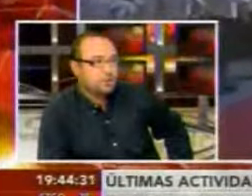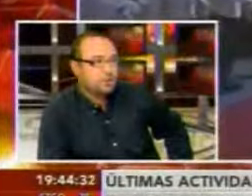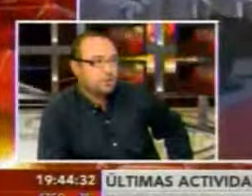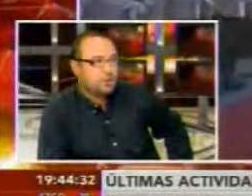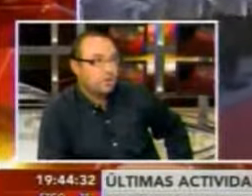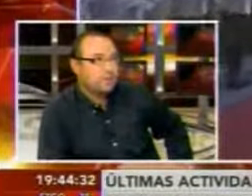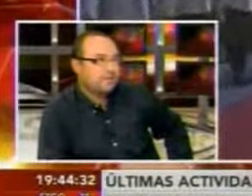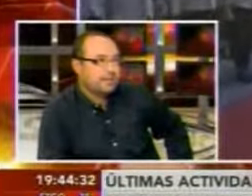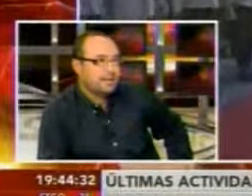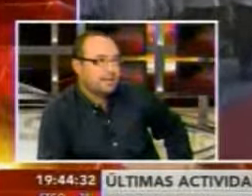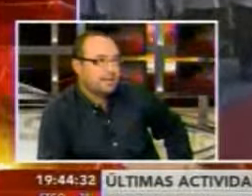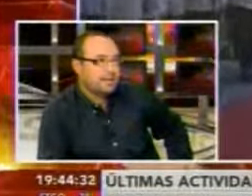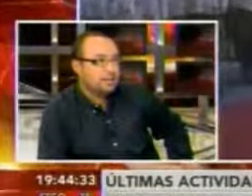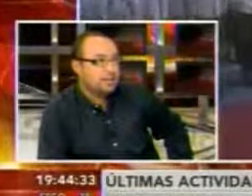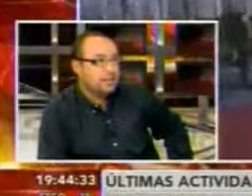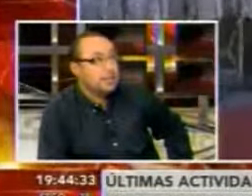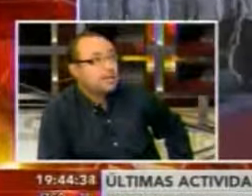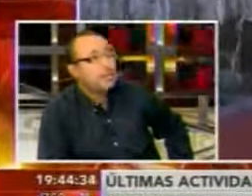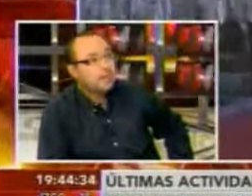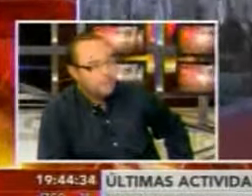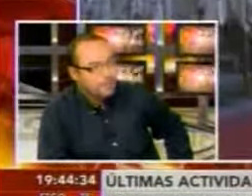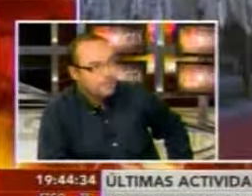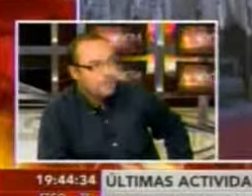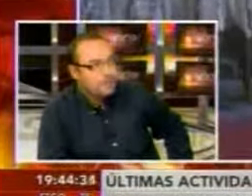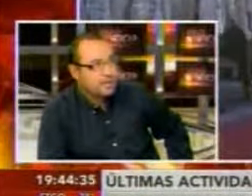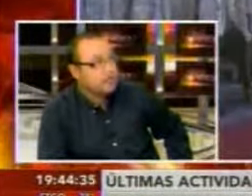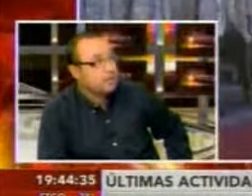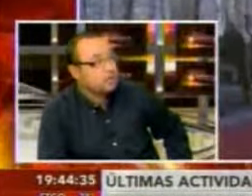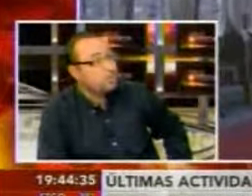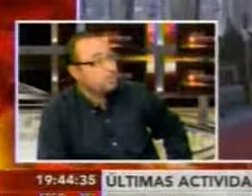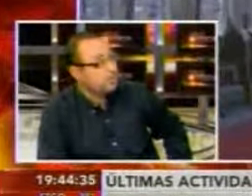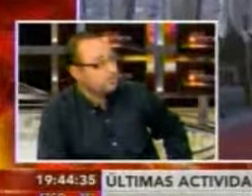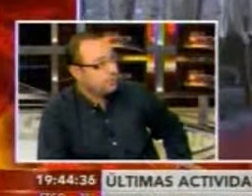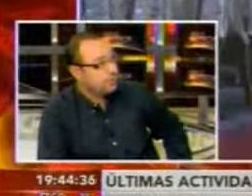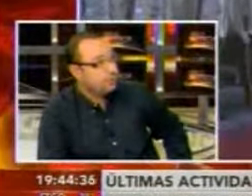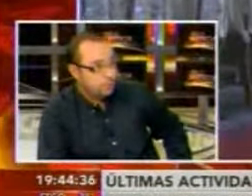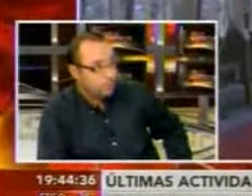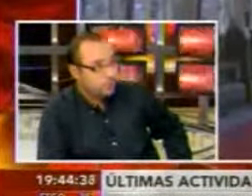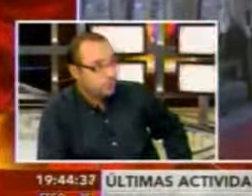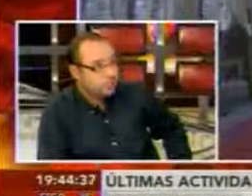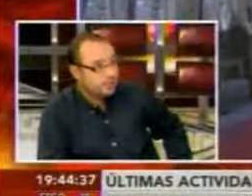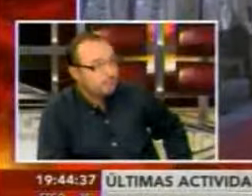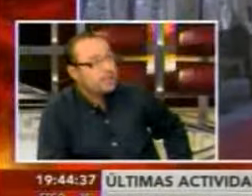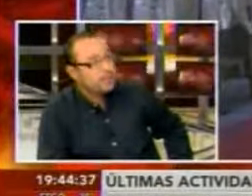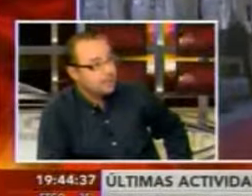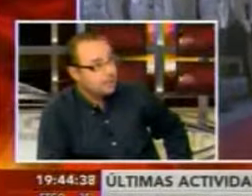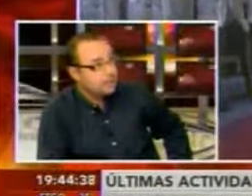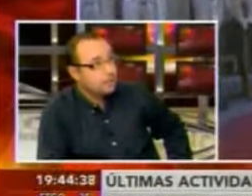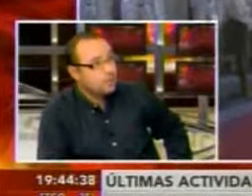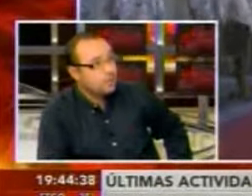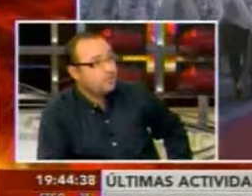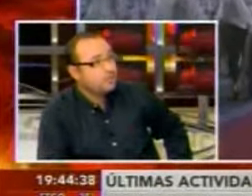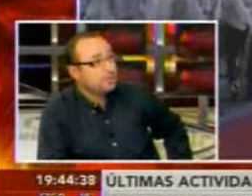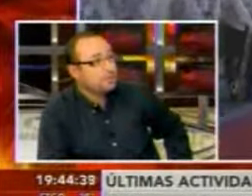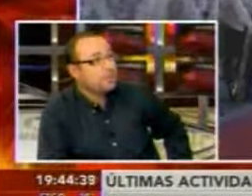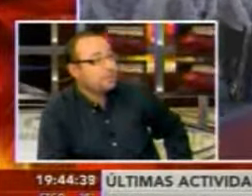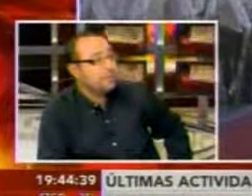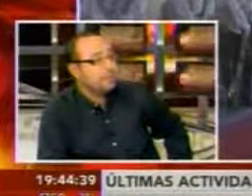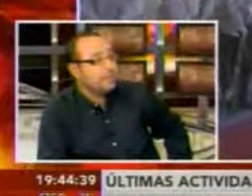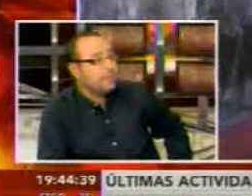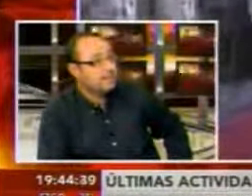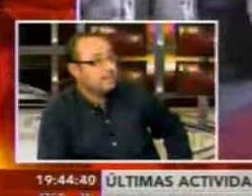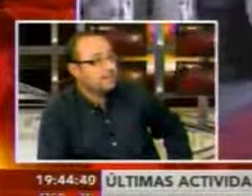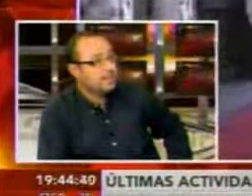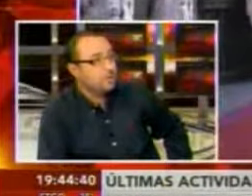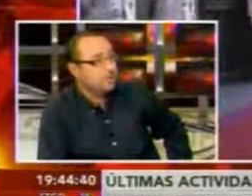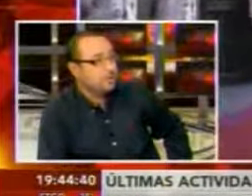tuvo la Fundación Futuro en su momento, genere una nueva fundación que le permita establecer una plataforma para un potencial futuro gobierno. Pero lo primero que